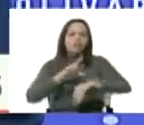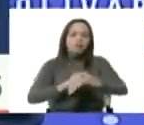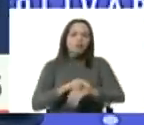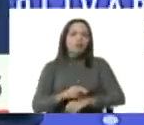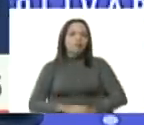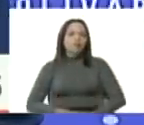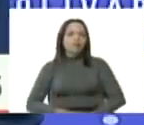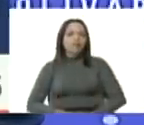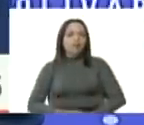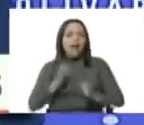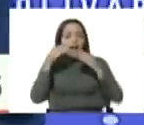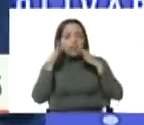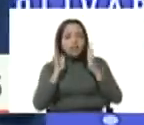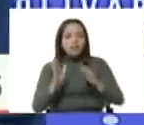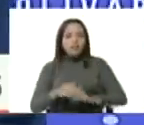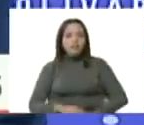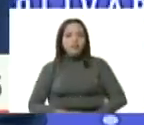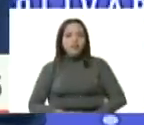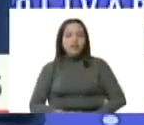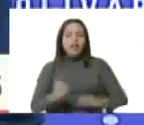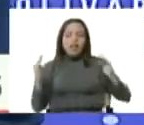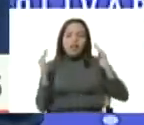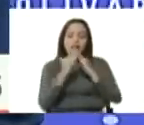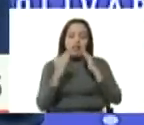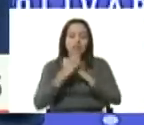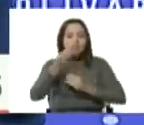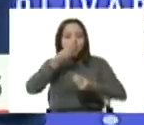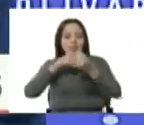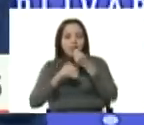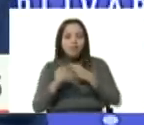Atenderlo. Las casas de alimentación.